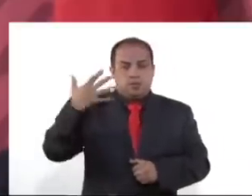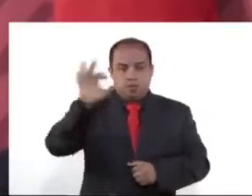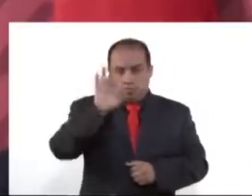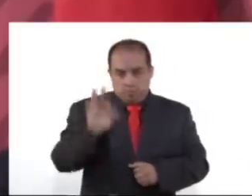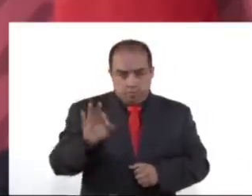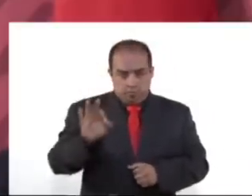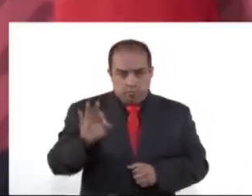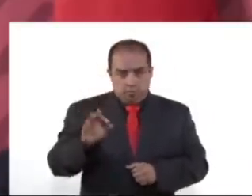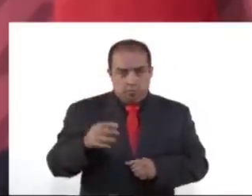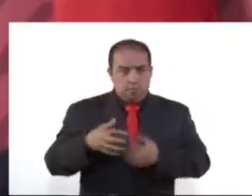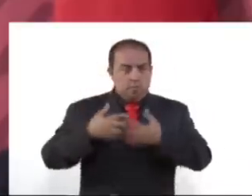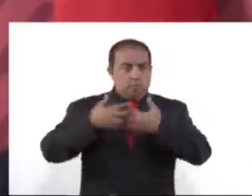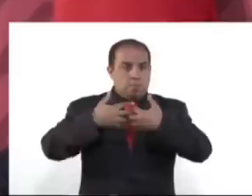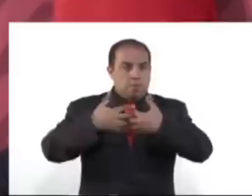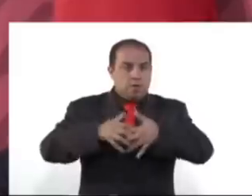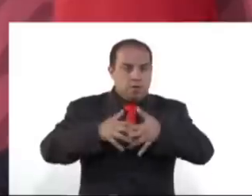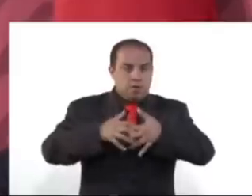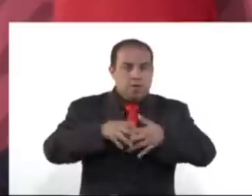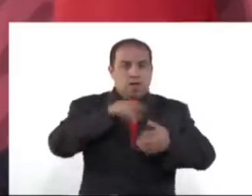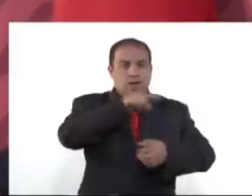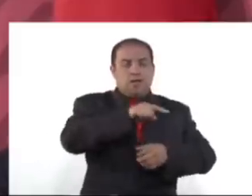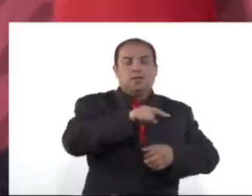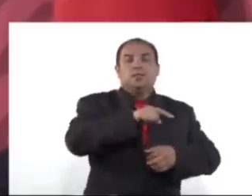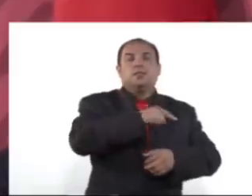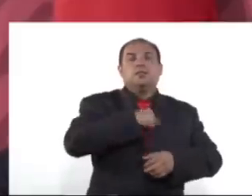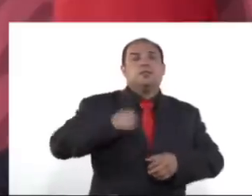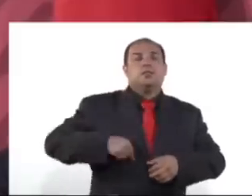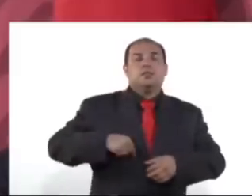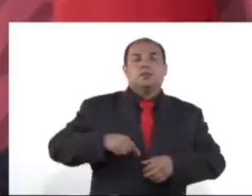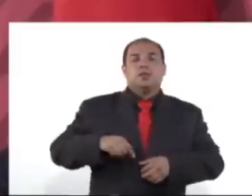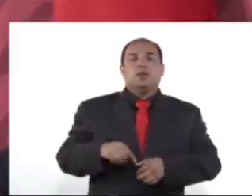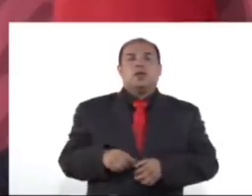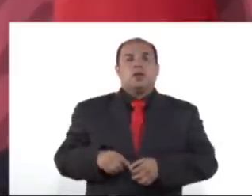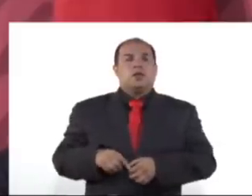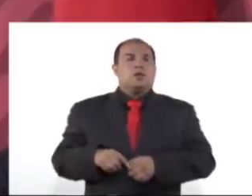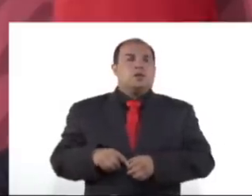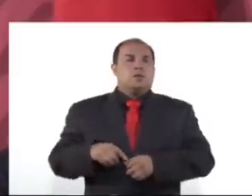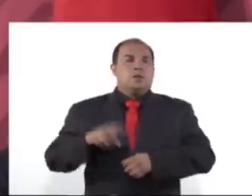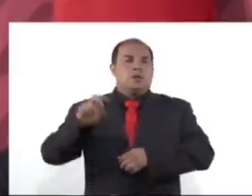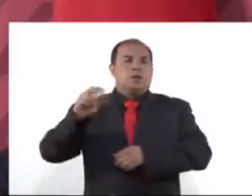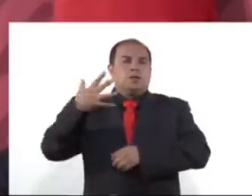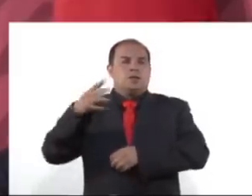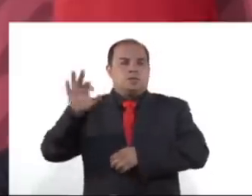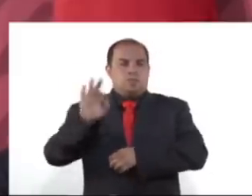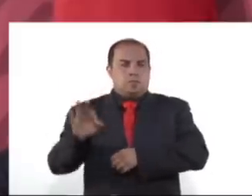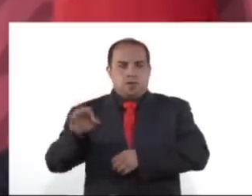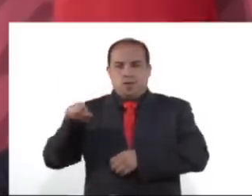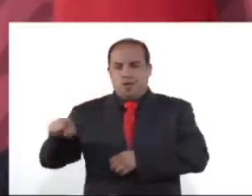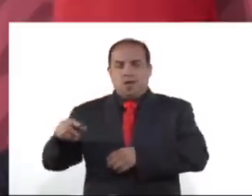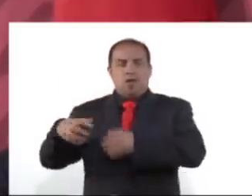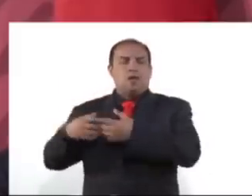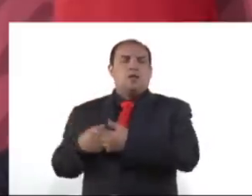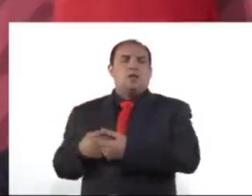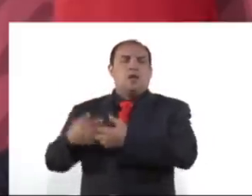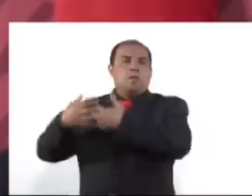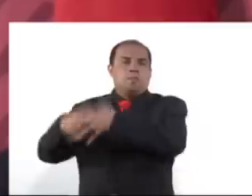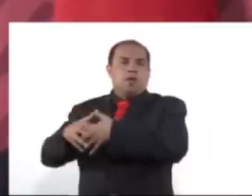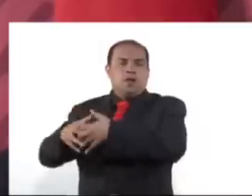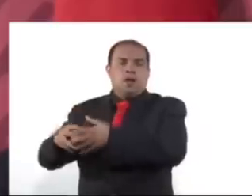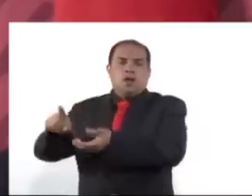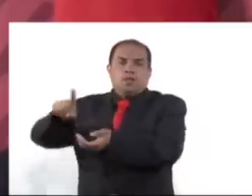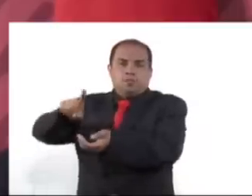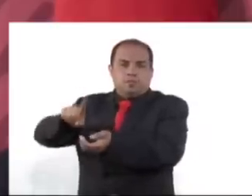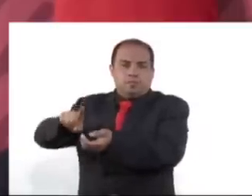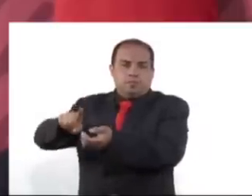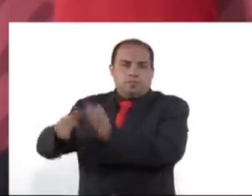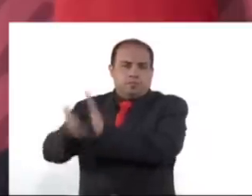% En China Y el resto en una planta Que se instalará en Querétaro Para poder tener